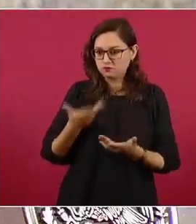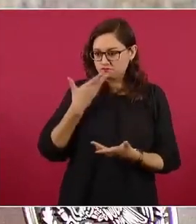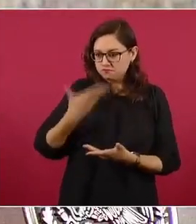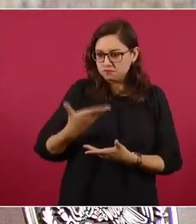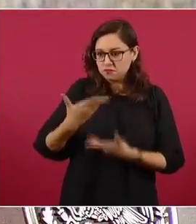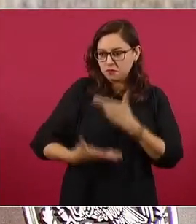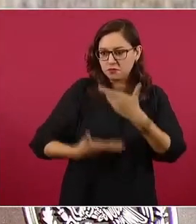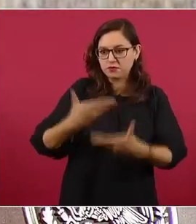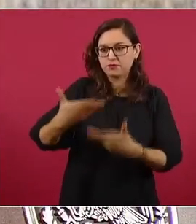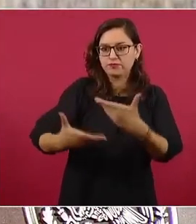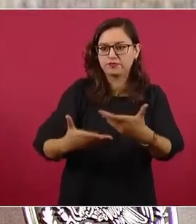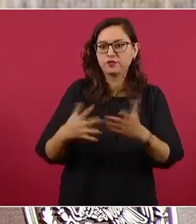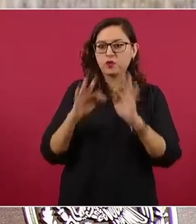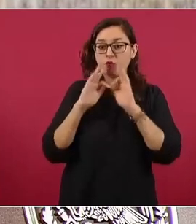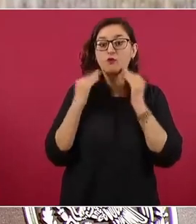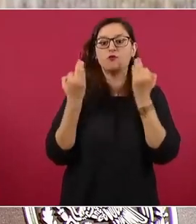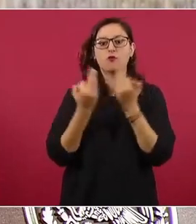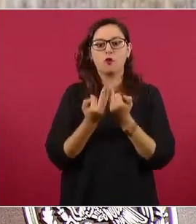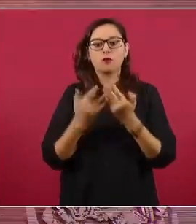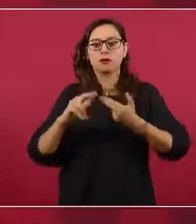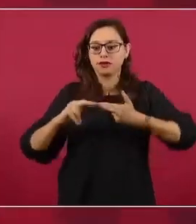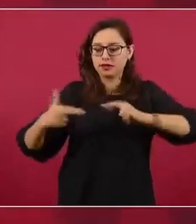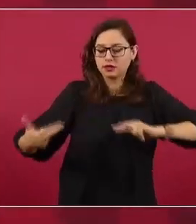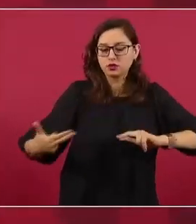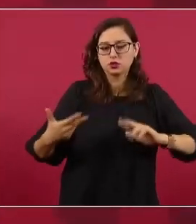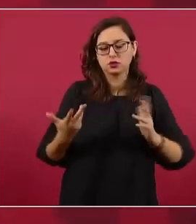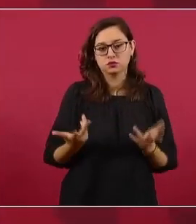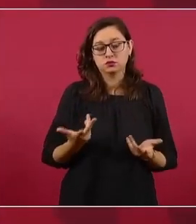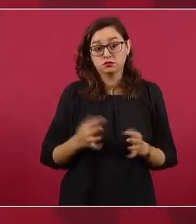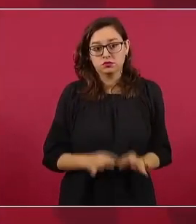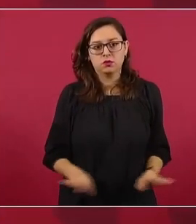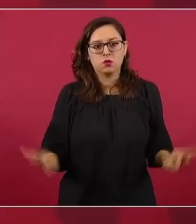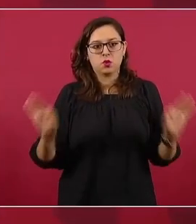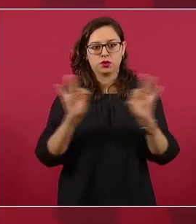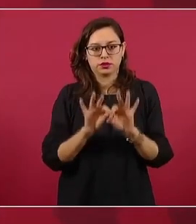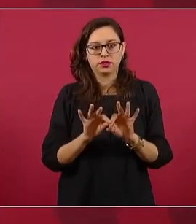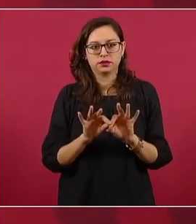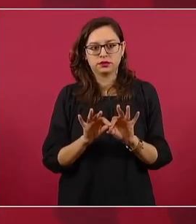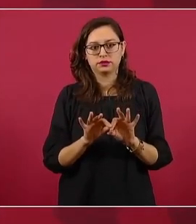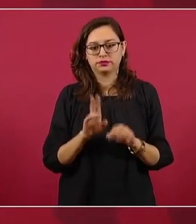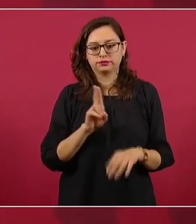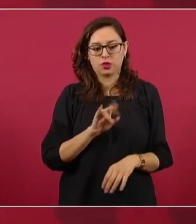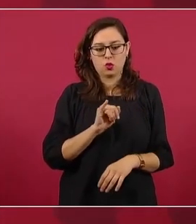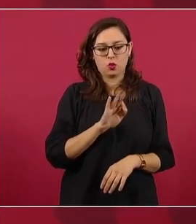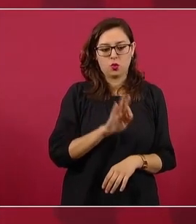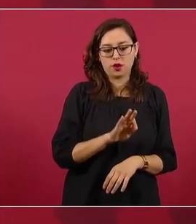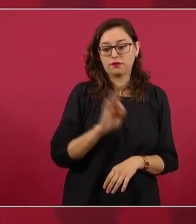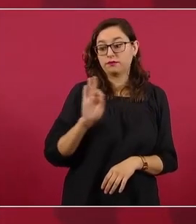cabo yo creo que es la relación más importante que tiene la UIF